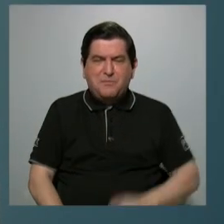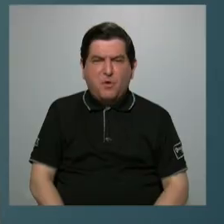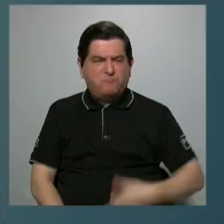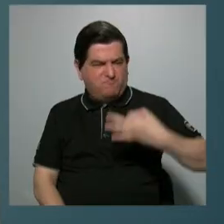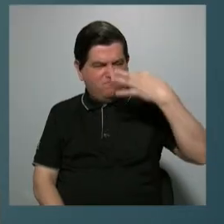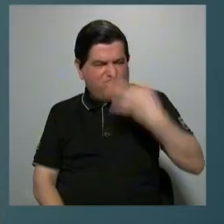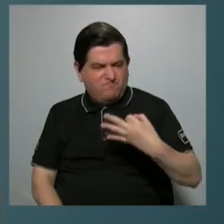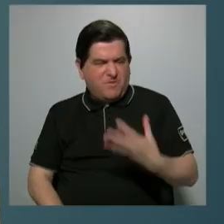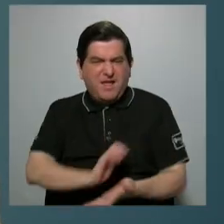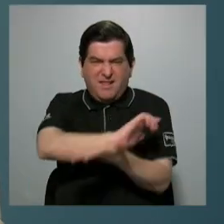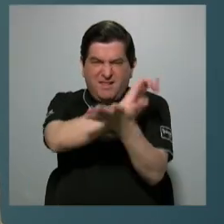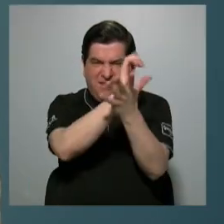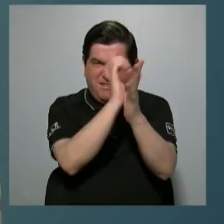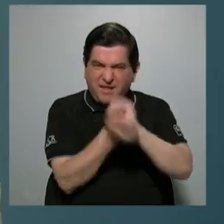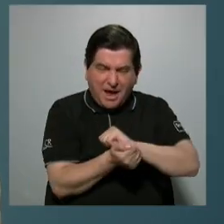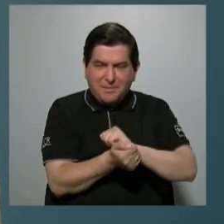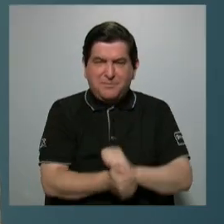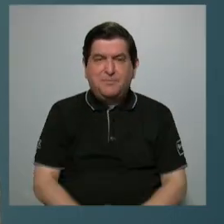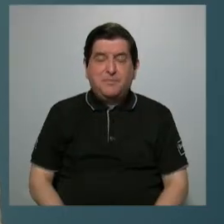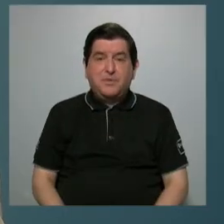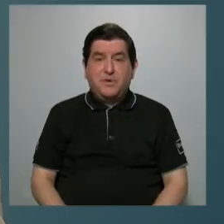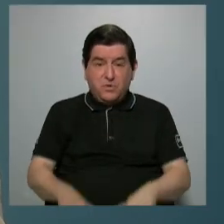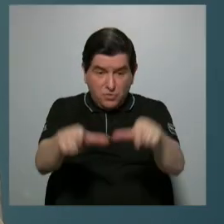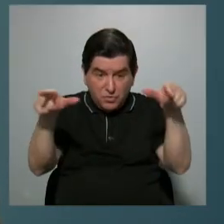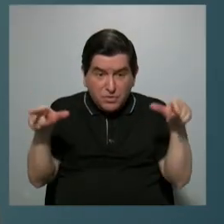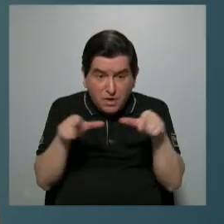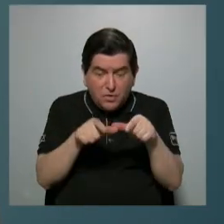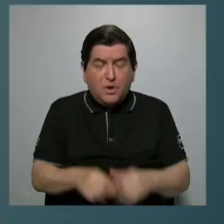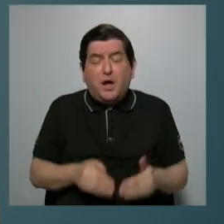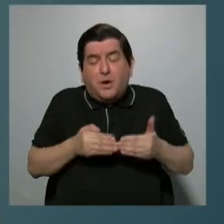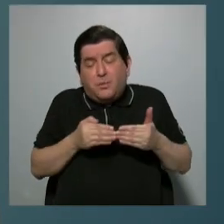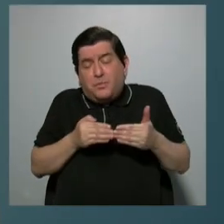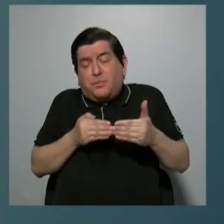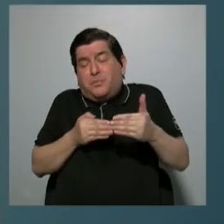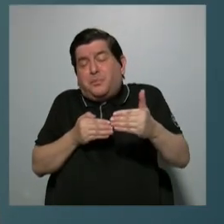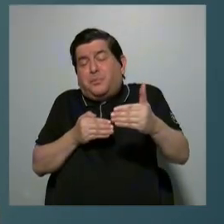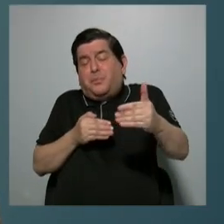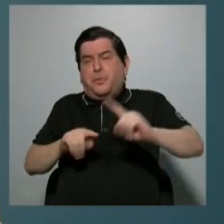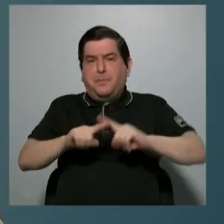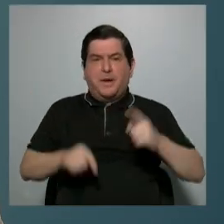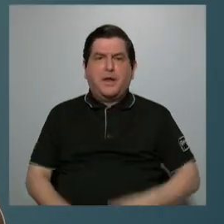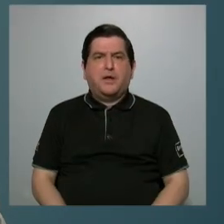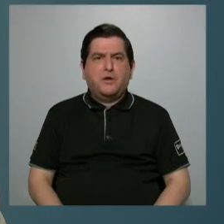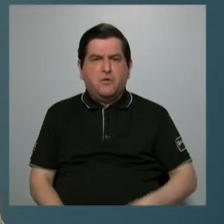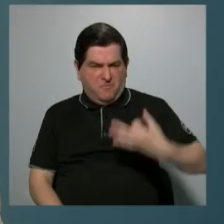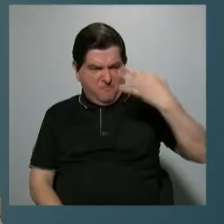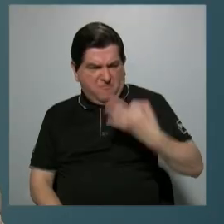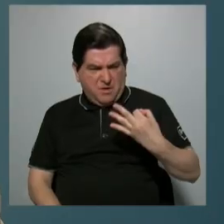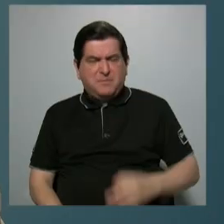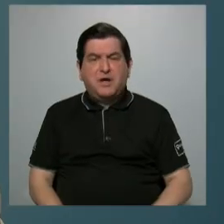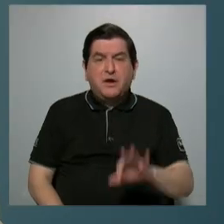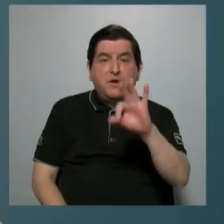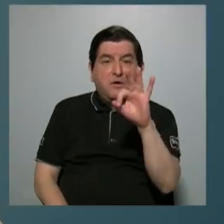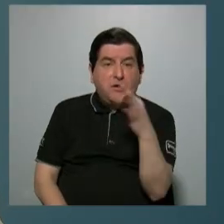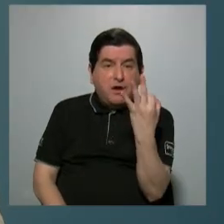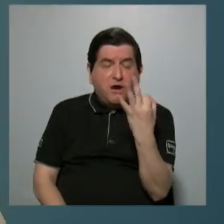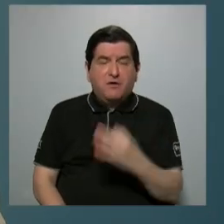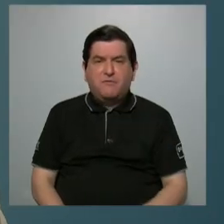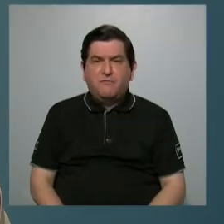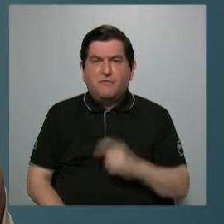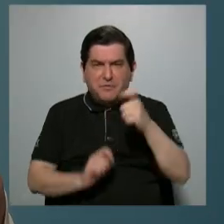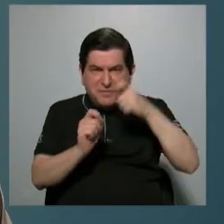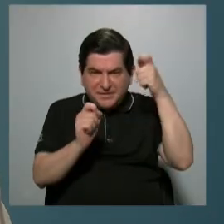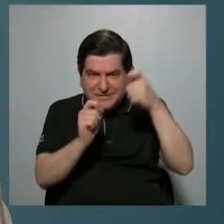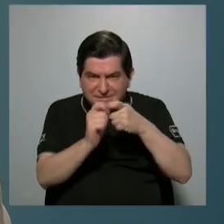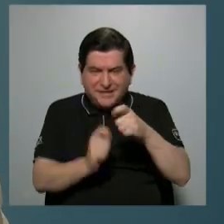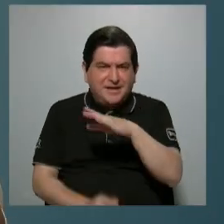consolidar las transformaciones físicas en el territorio son muy largos, pero también para consolidar estas figuras, ¿verdad?, y desarrollar